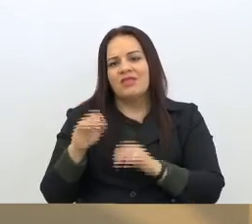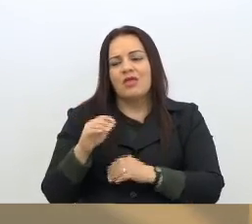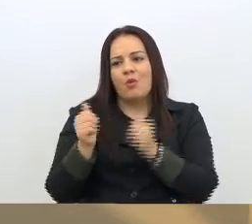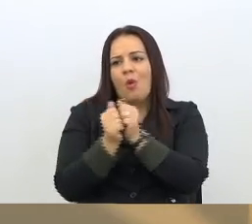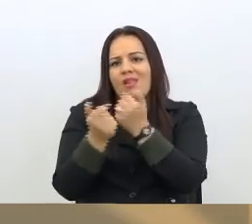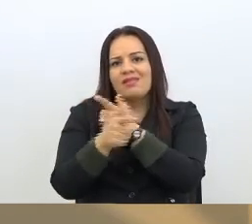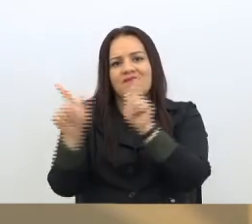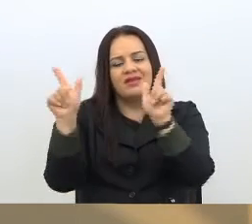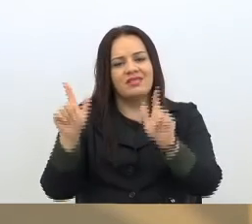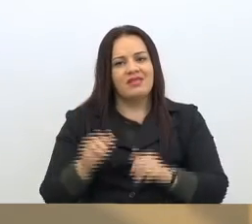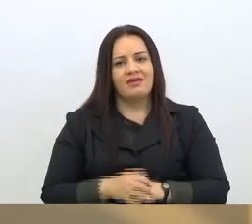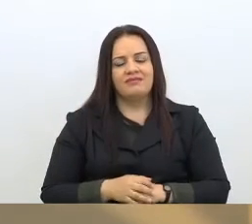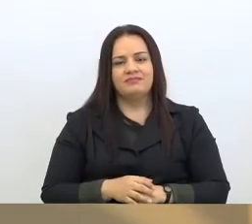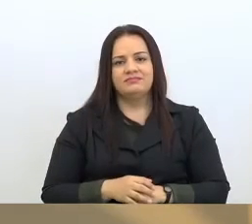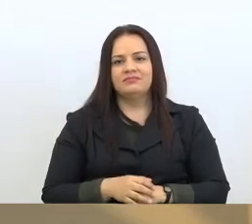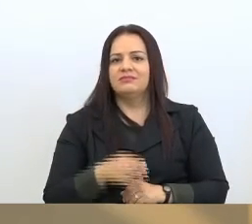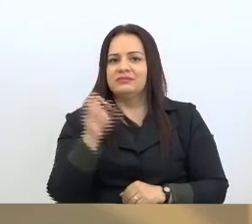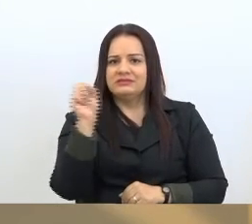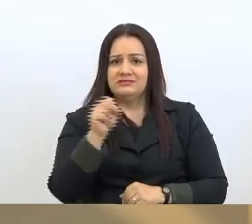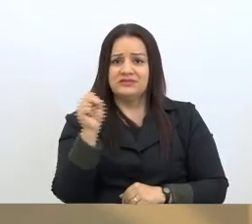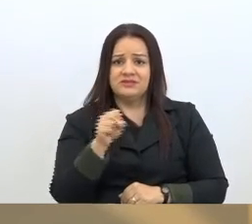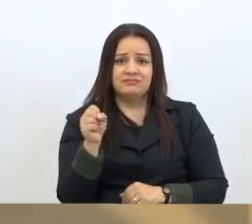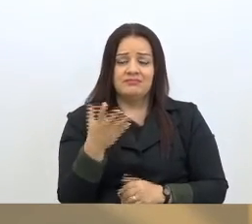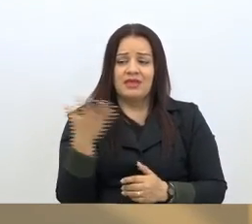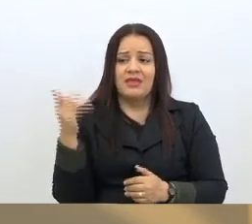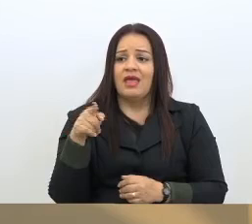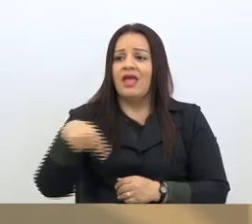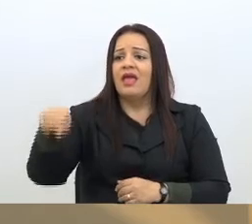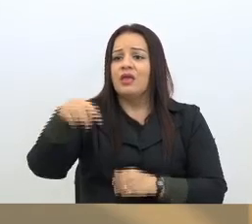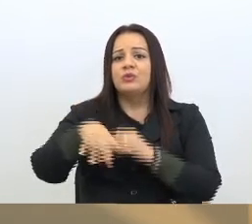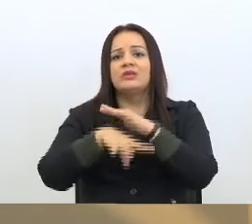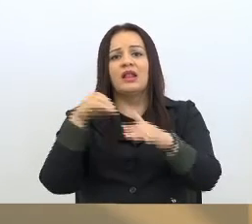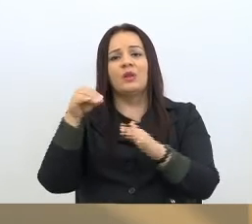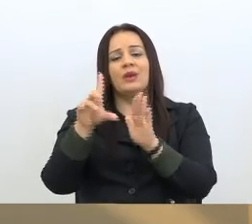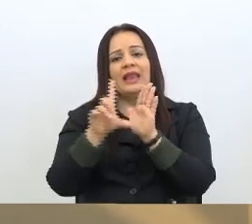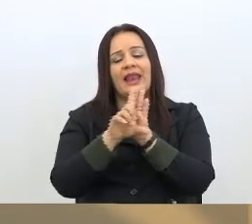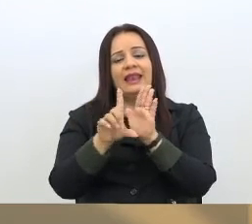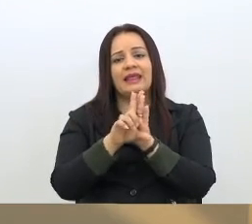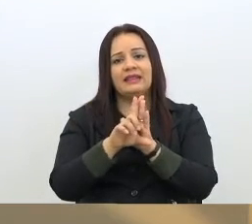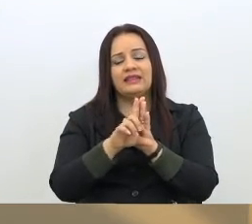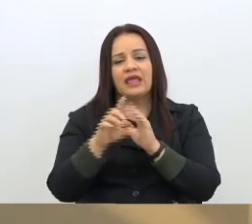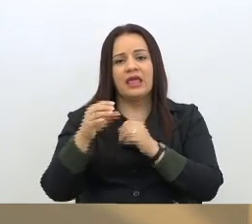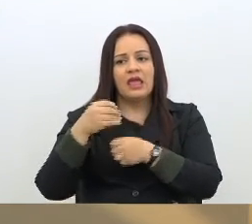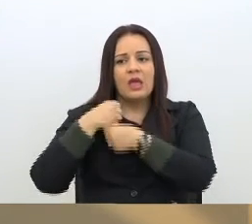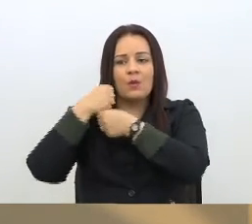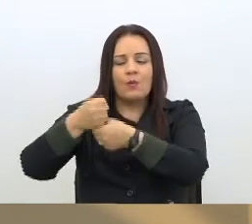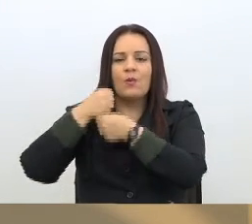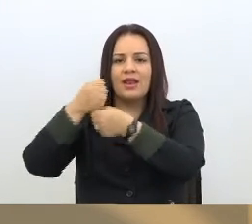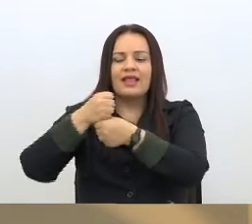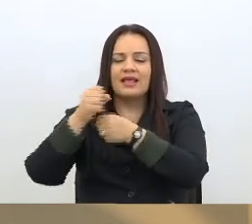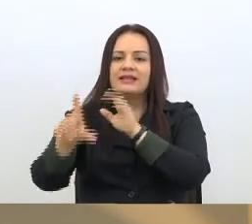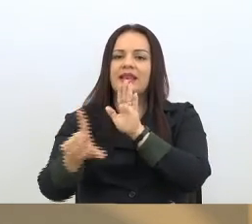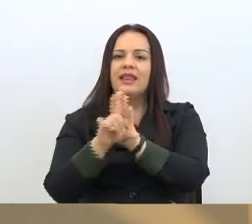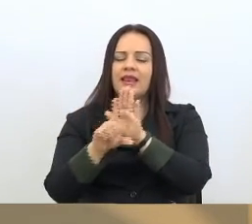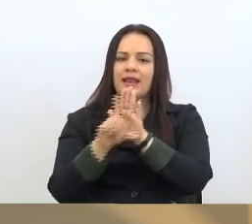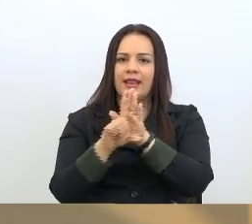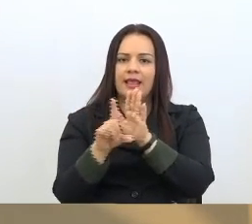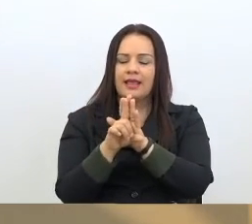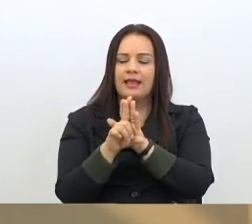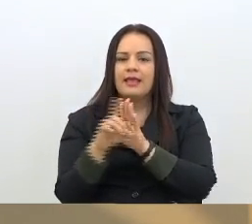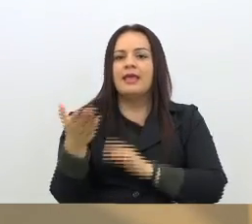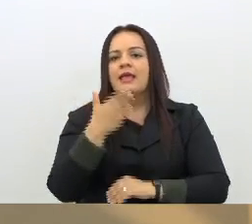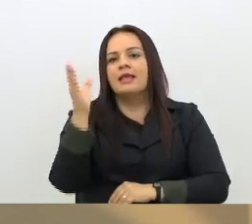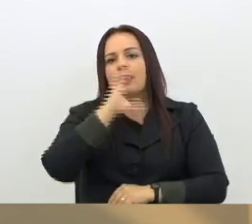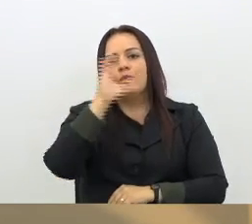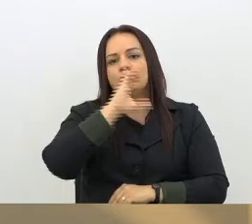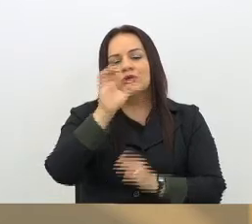libertad. Y en efecto, ellos salieron de la ley de huelgas, la ley que